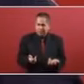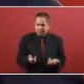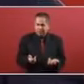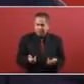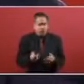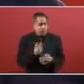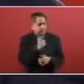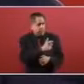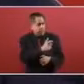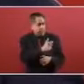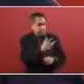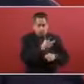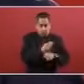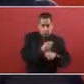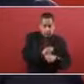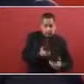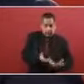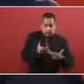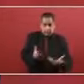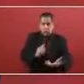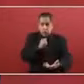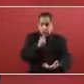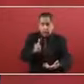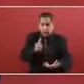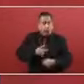que estén ofreciendo el servicio